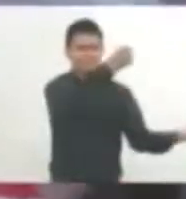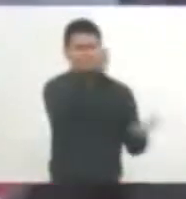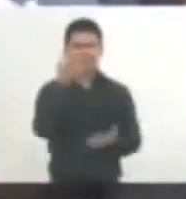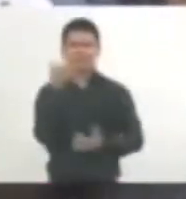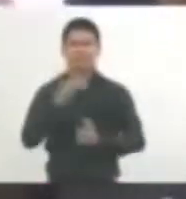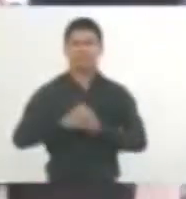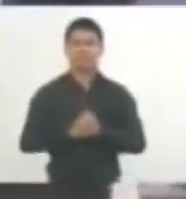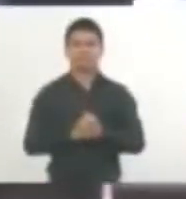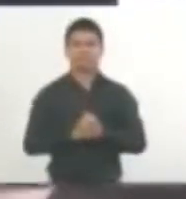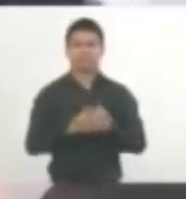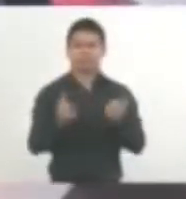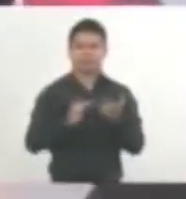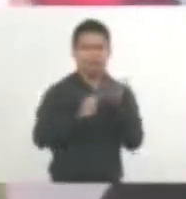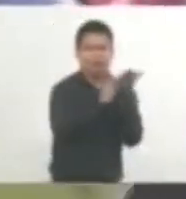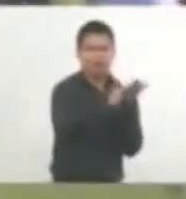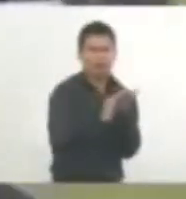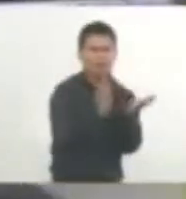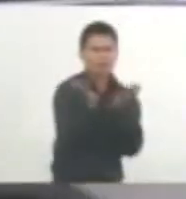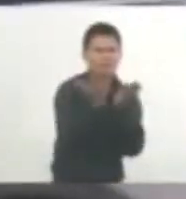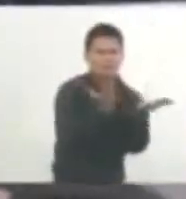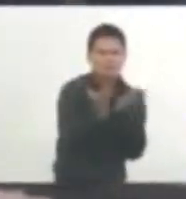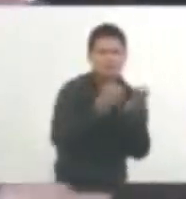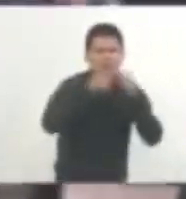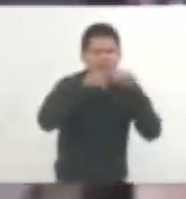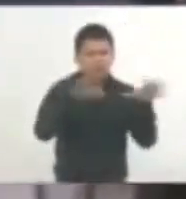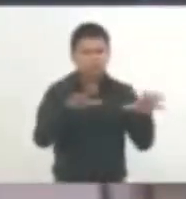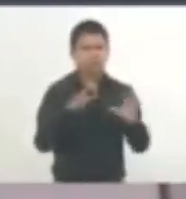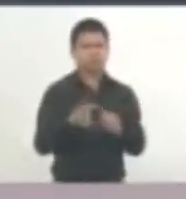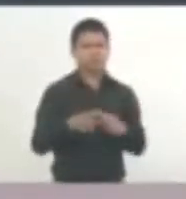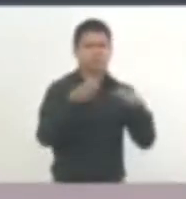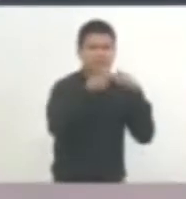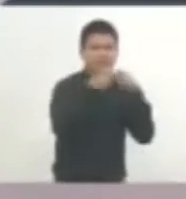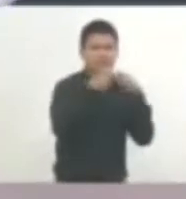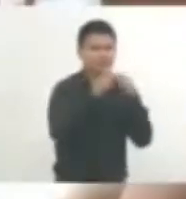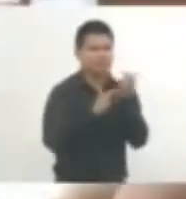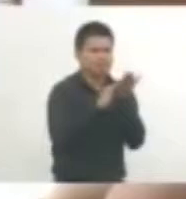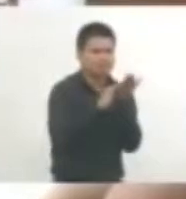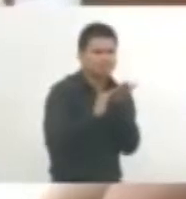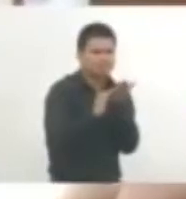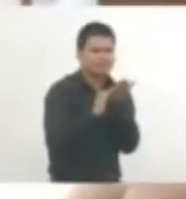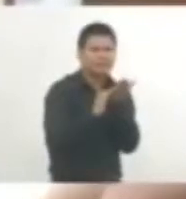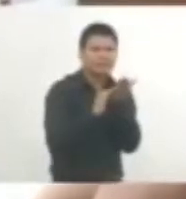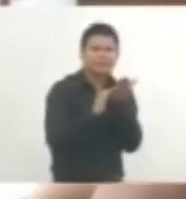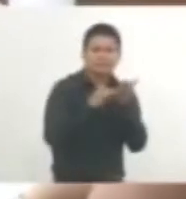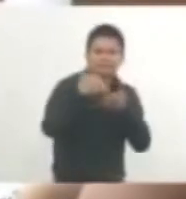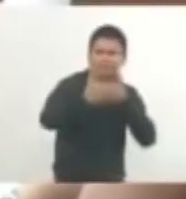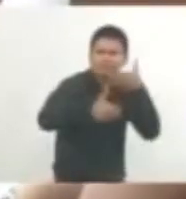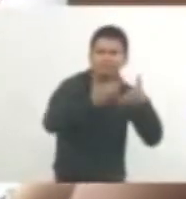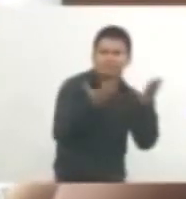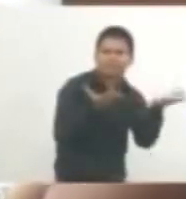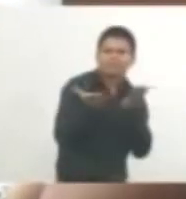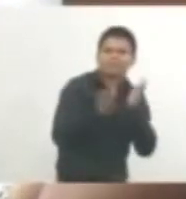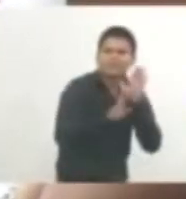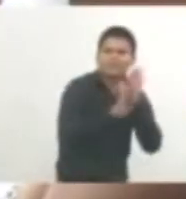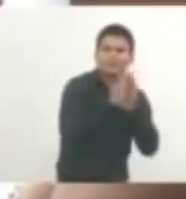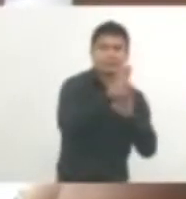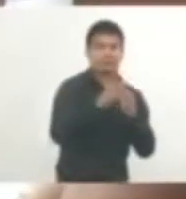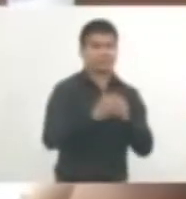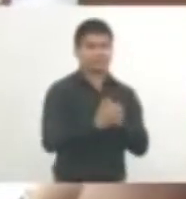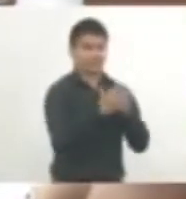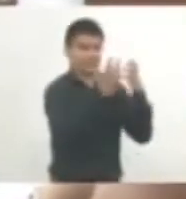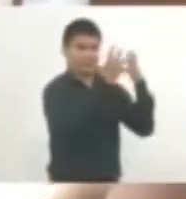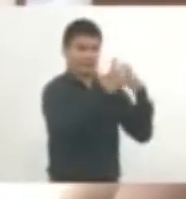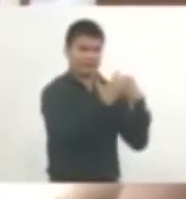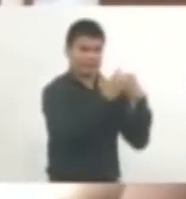calidad del servicio durante este periodo de liquidación que tomará aproximadamente un año. La compañía está en una situación difícil,